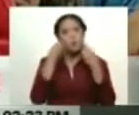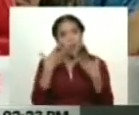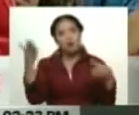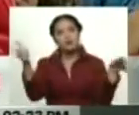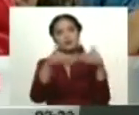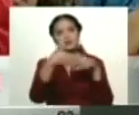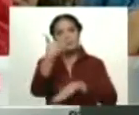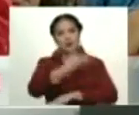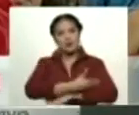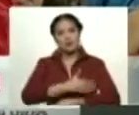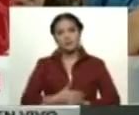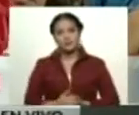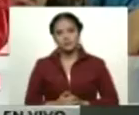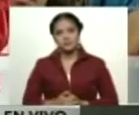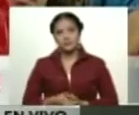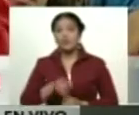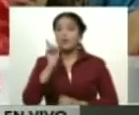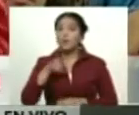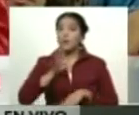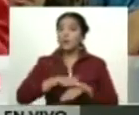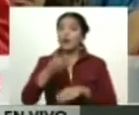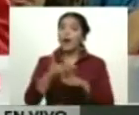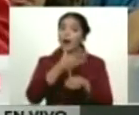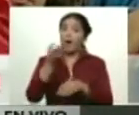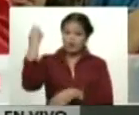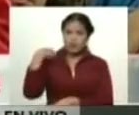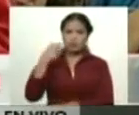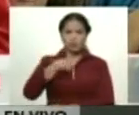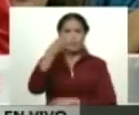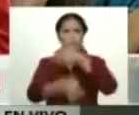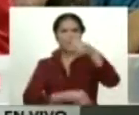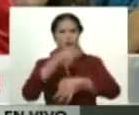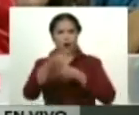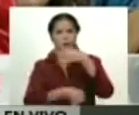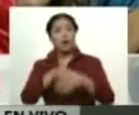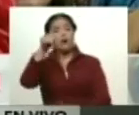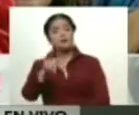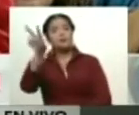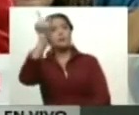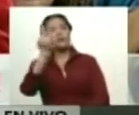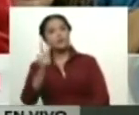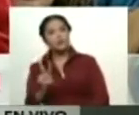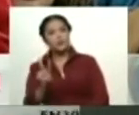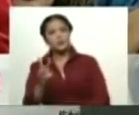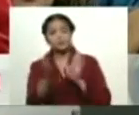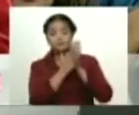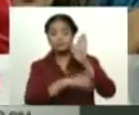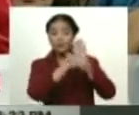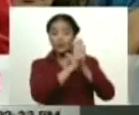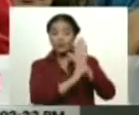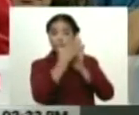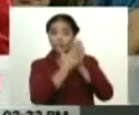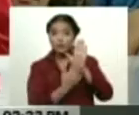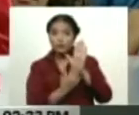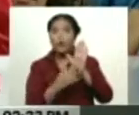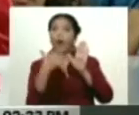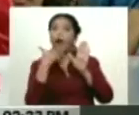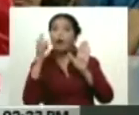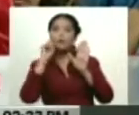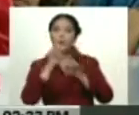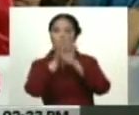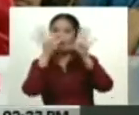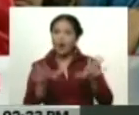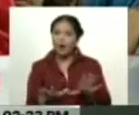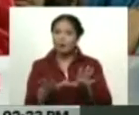eso. Sobre todo porque lo que yo explicaba ayer, que en Venezuela la Constitución tiene un concepto tan humanista que